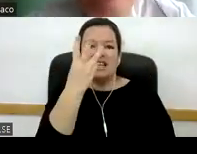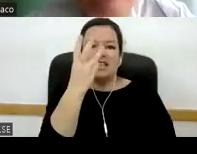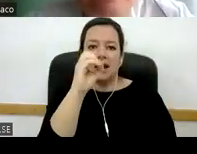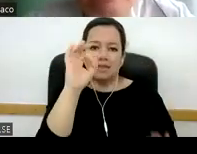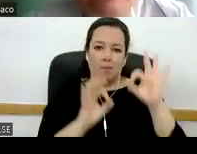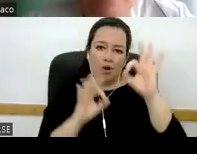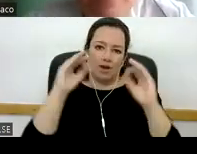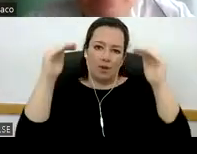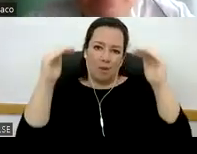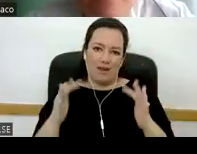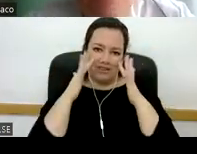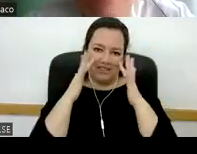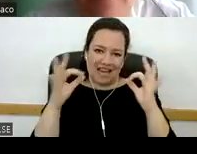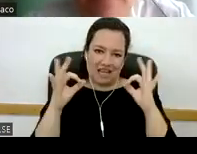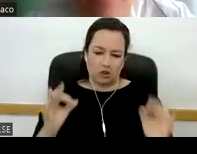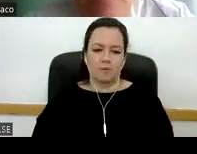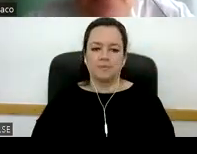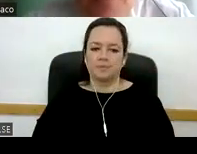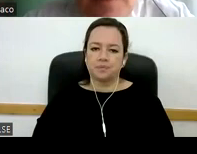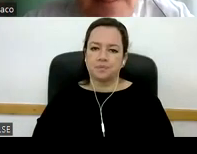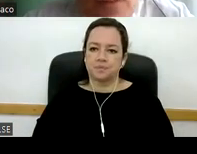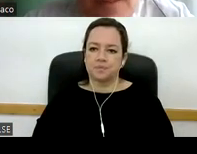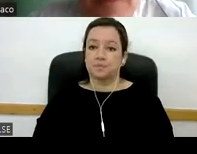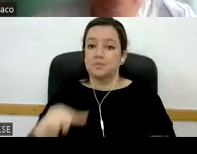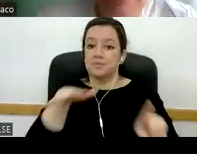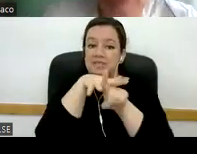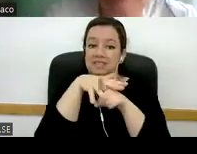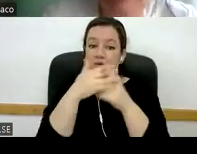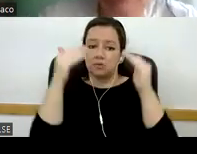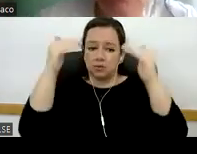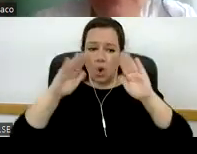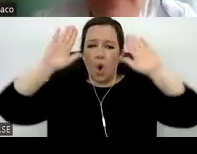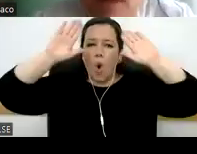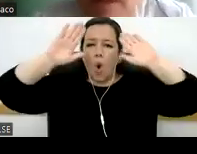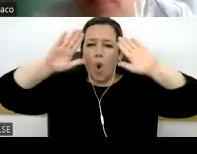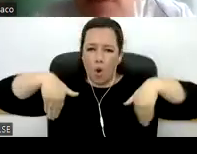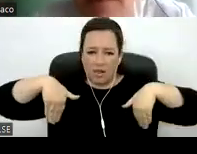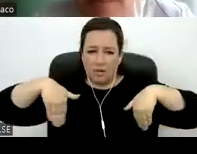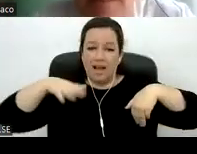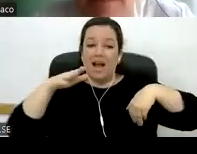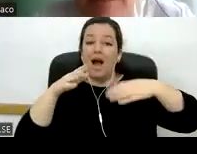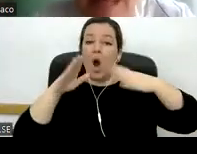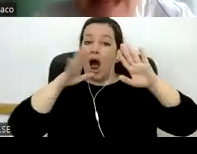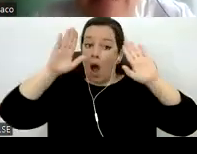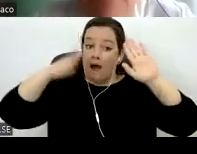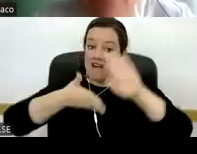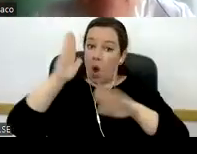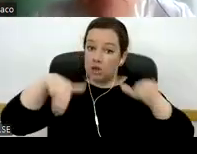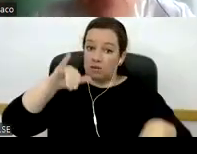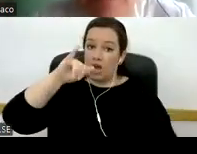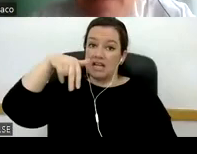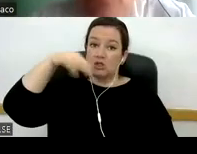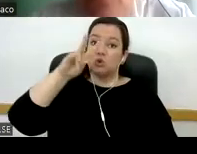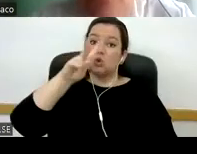30%. Voy a la situación de resistencia a la insulina. Quiero dejar la homocisteína y la lipoproteína A para el